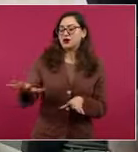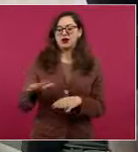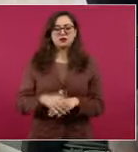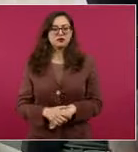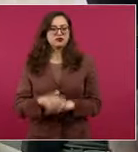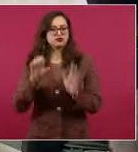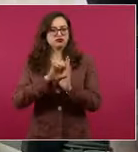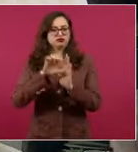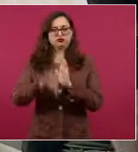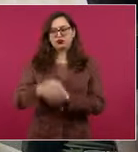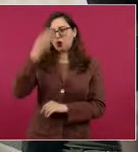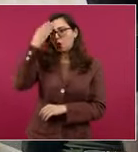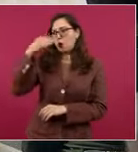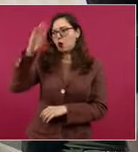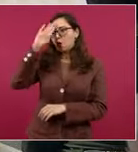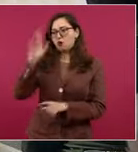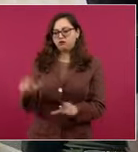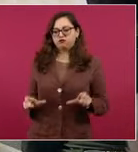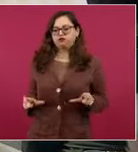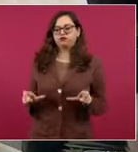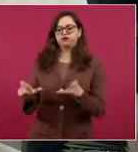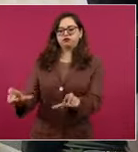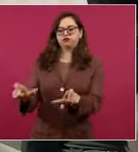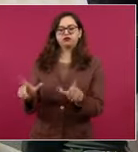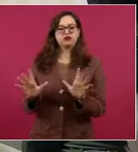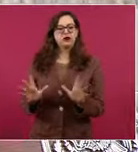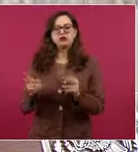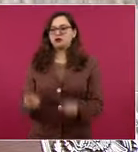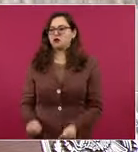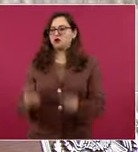A los pueblos, a la gente.